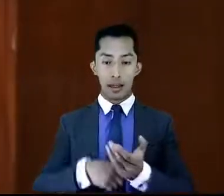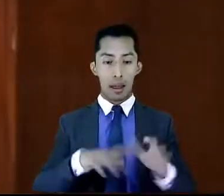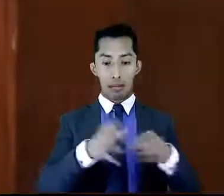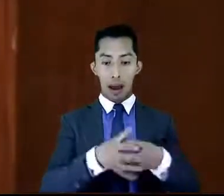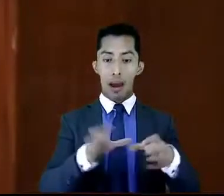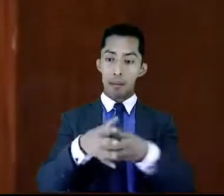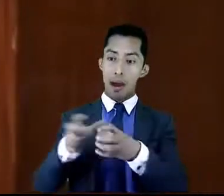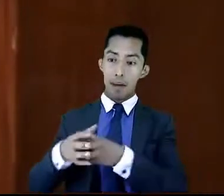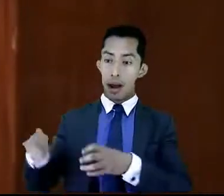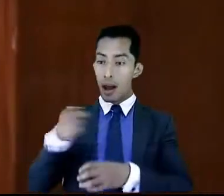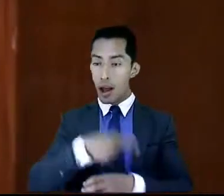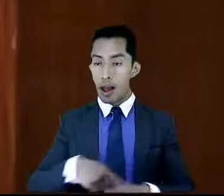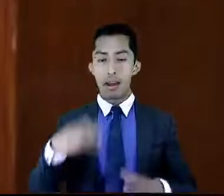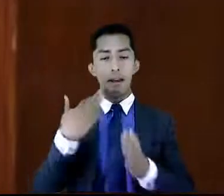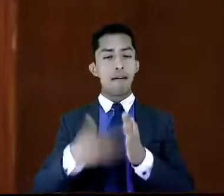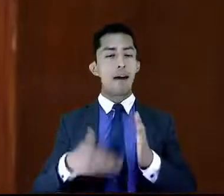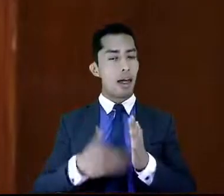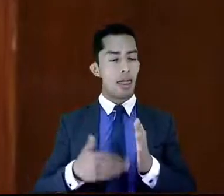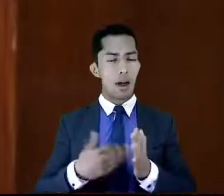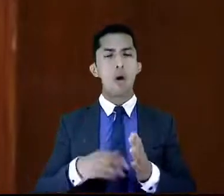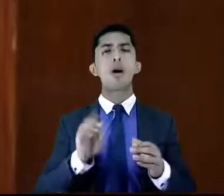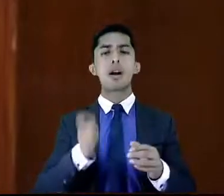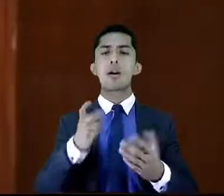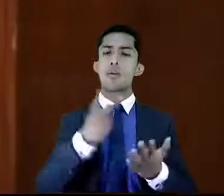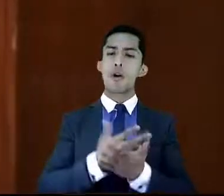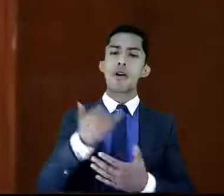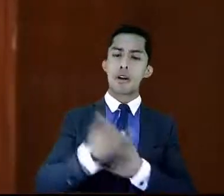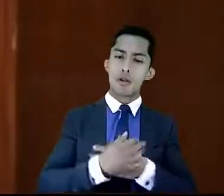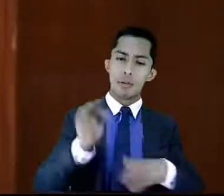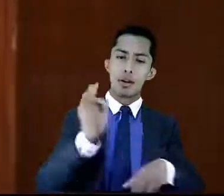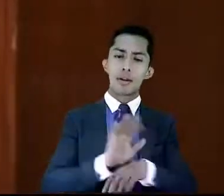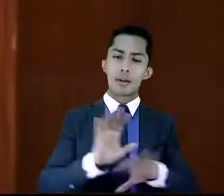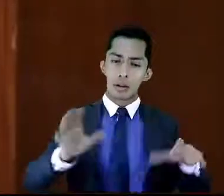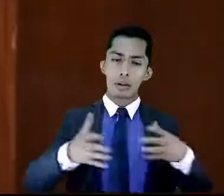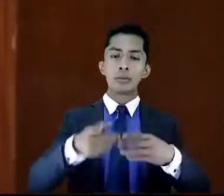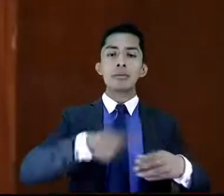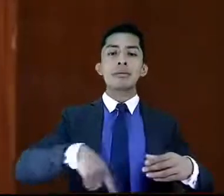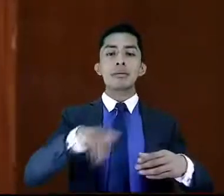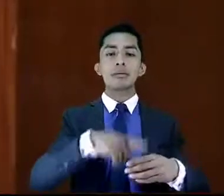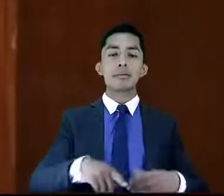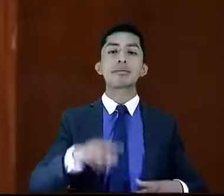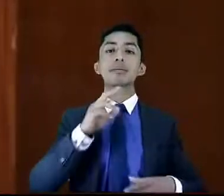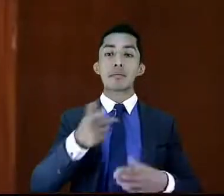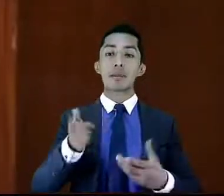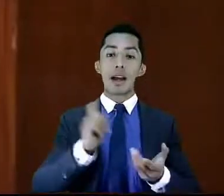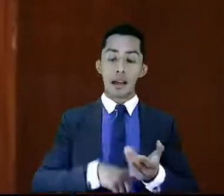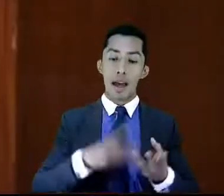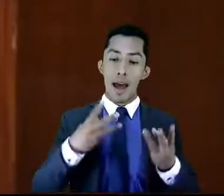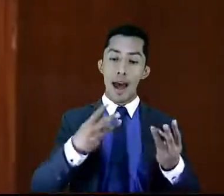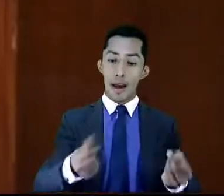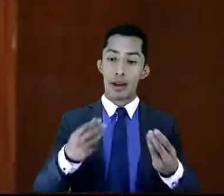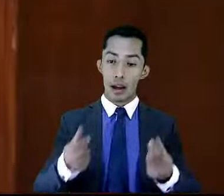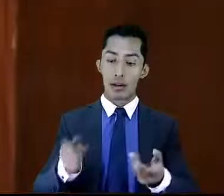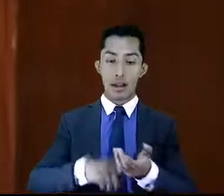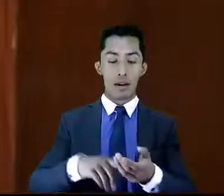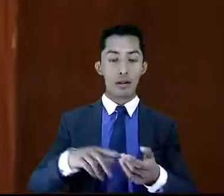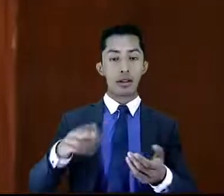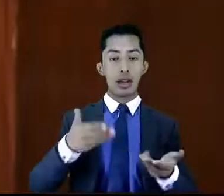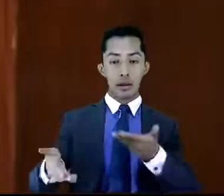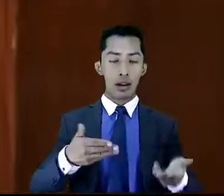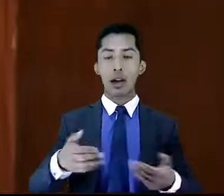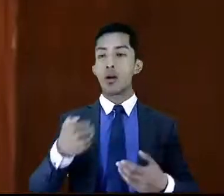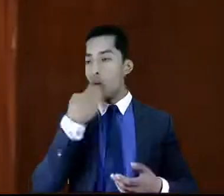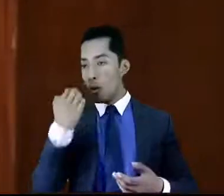con proyectos de beneficio colectivo, un mayor gasto en servicios públicos, en educación, salud,